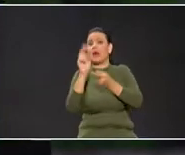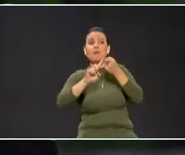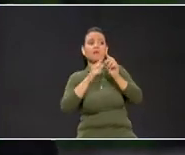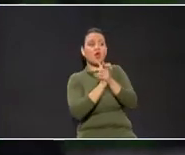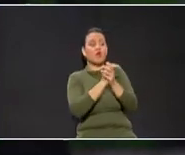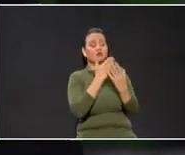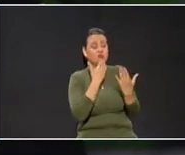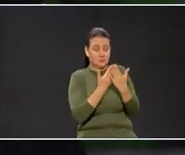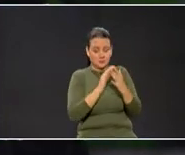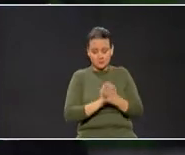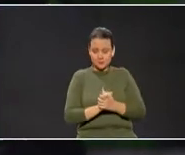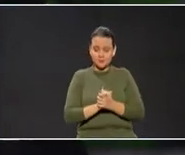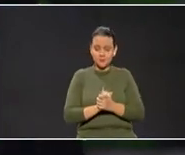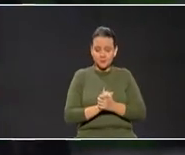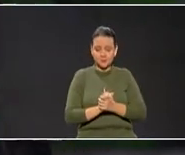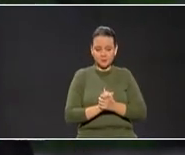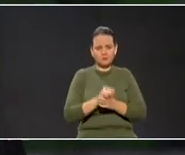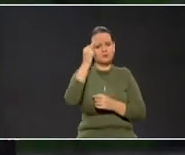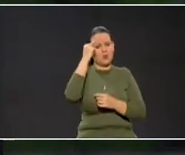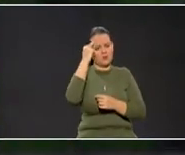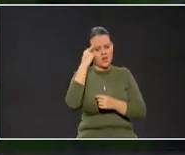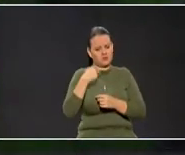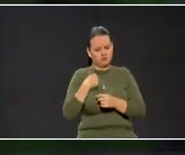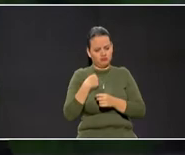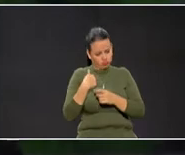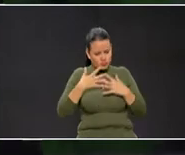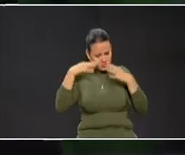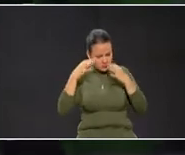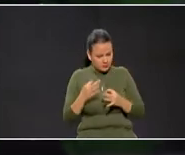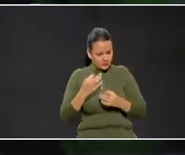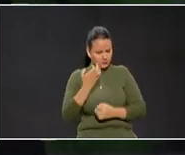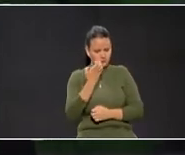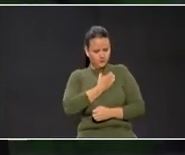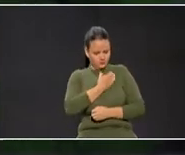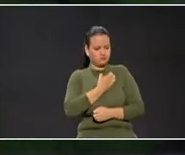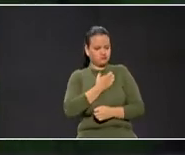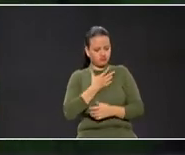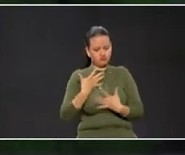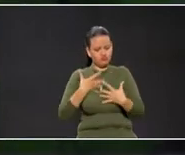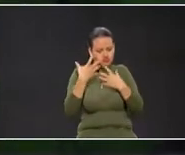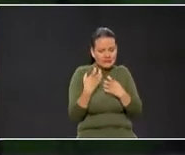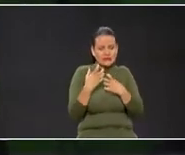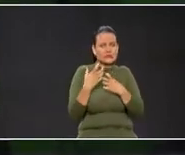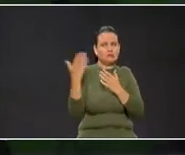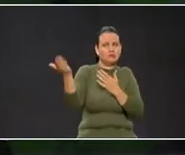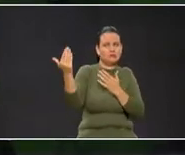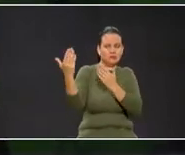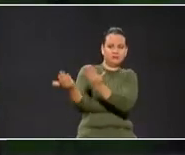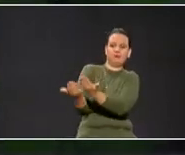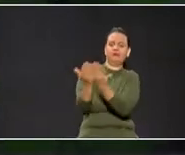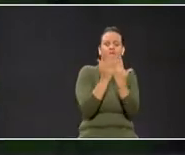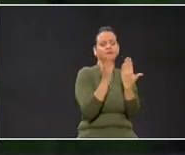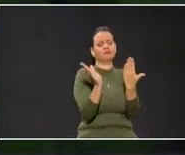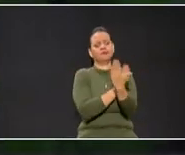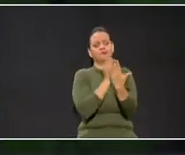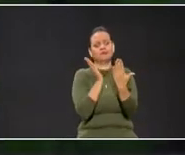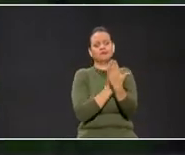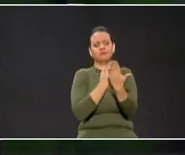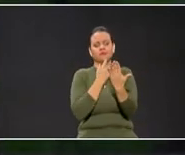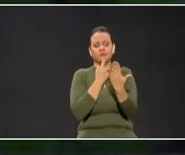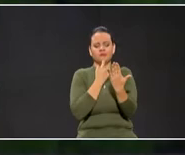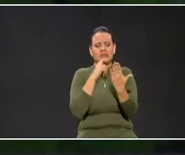si es verdad que es mi administración necesita una revisión urgente revisión urgente porque estoy planteando los segundos pisos viales de medellín como una